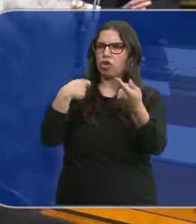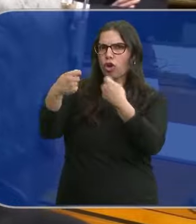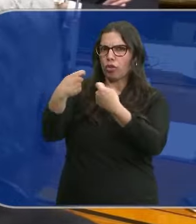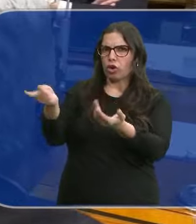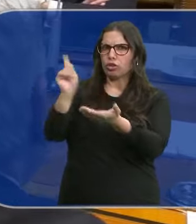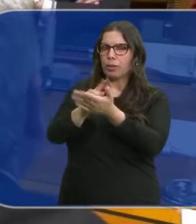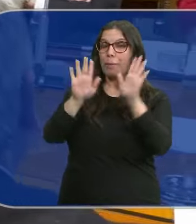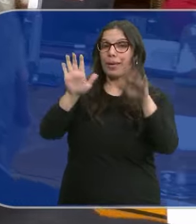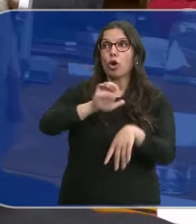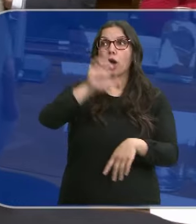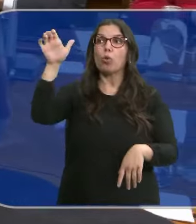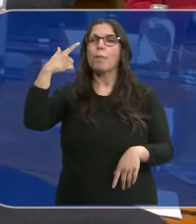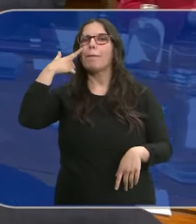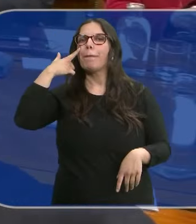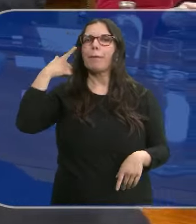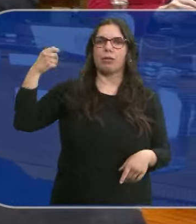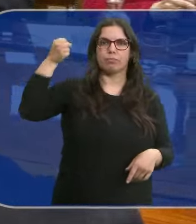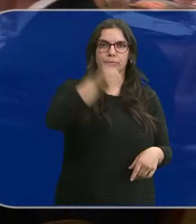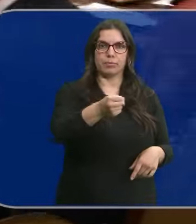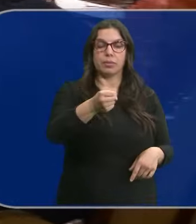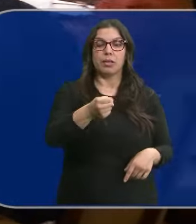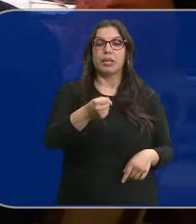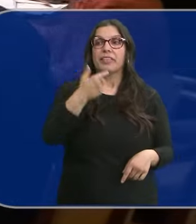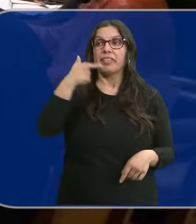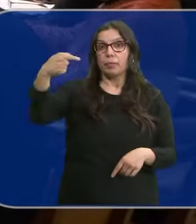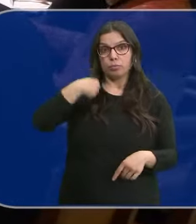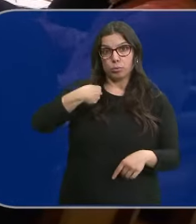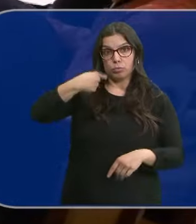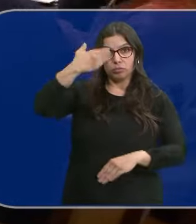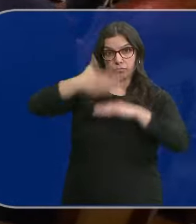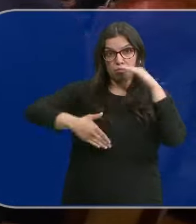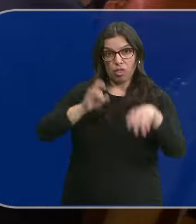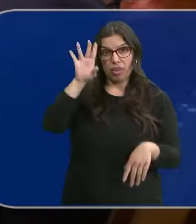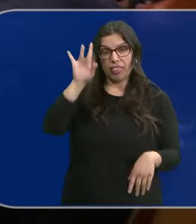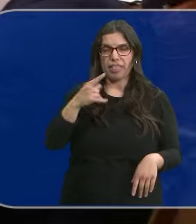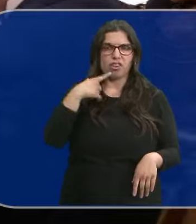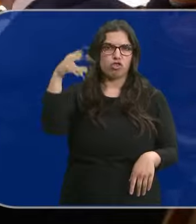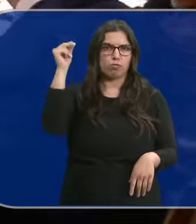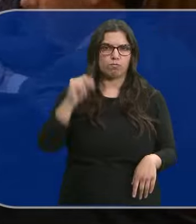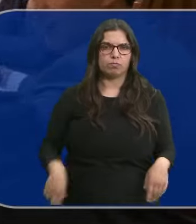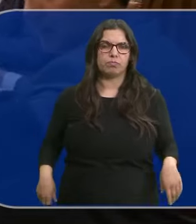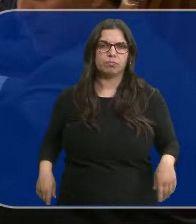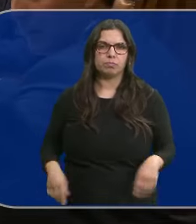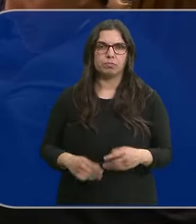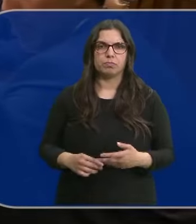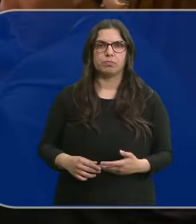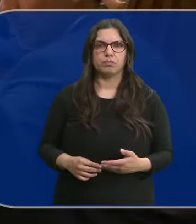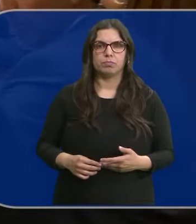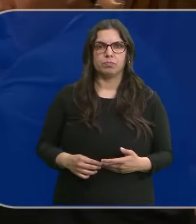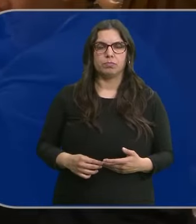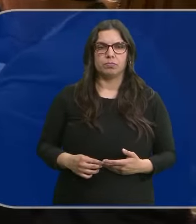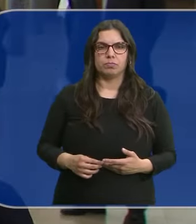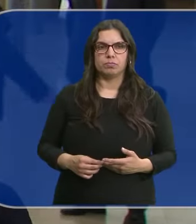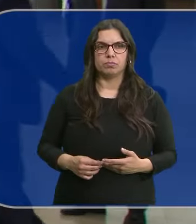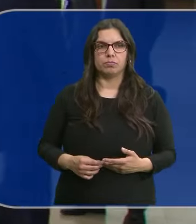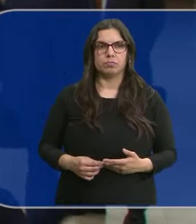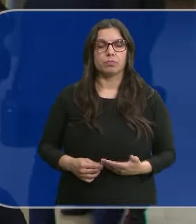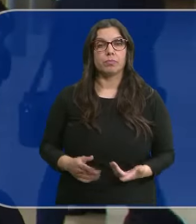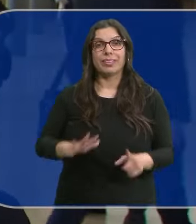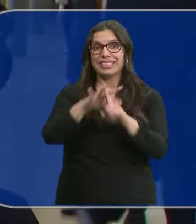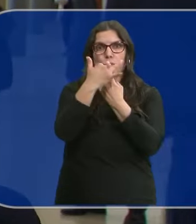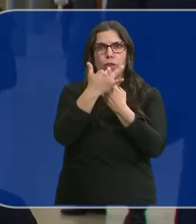con supervisión europea y rechaza el ultimátum de 15 días que ha hecho Sánchez. que